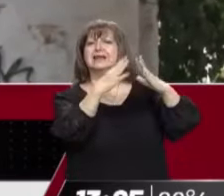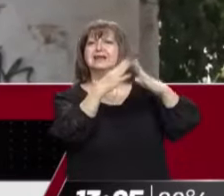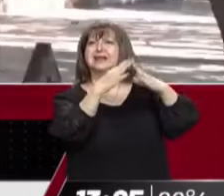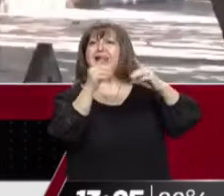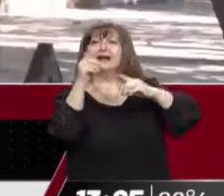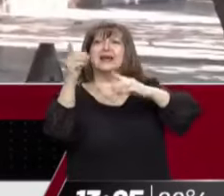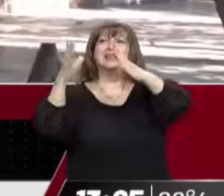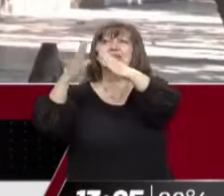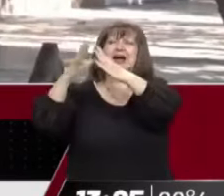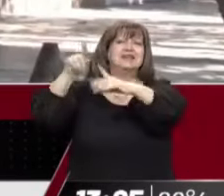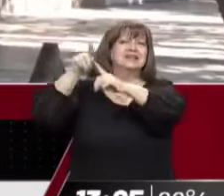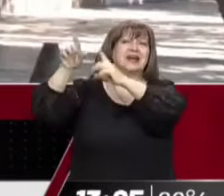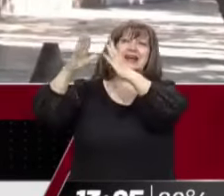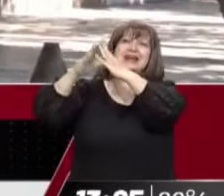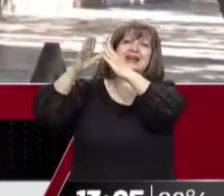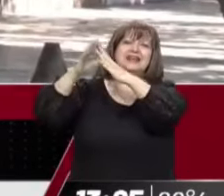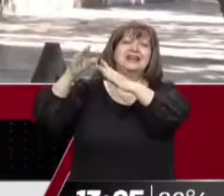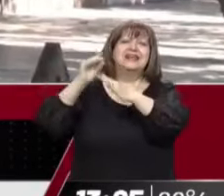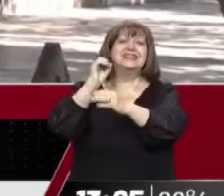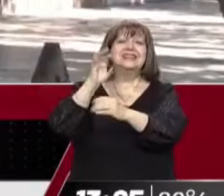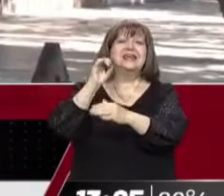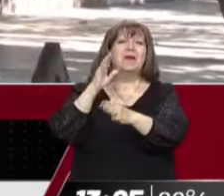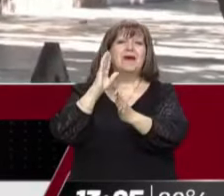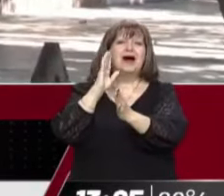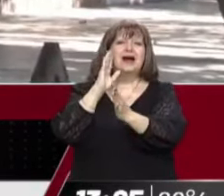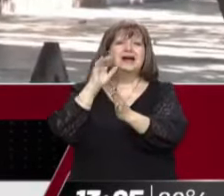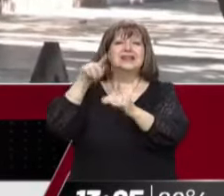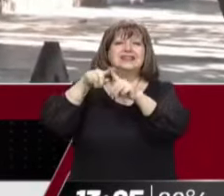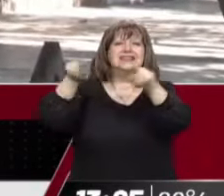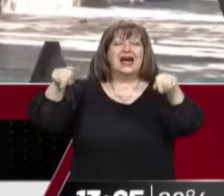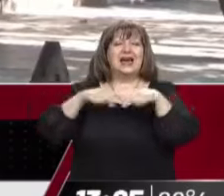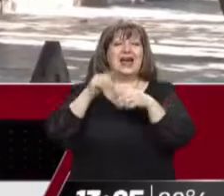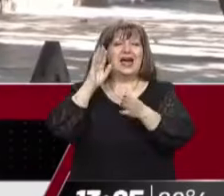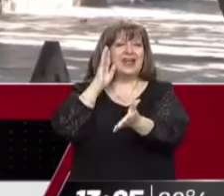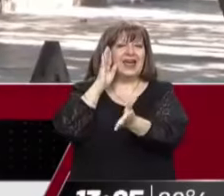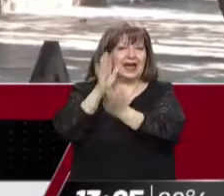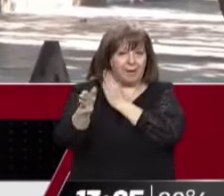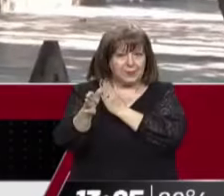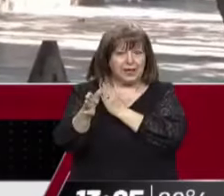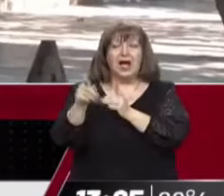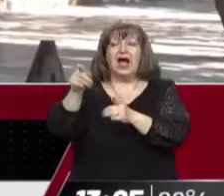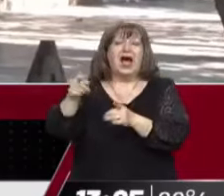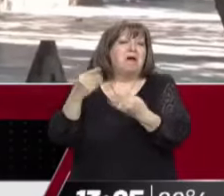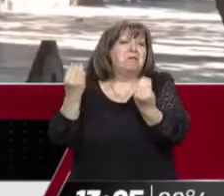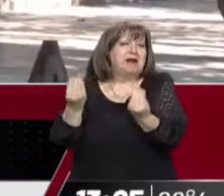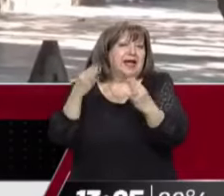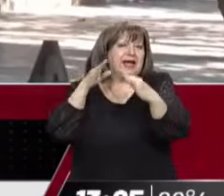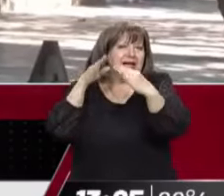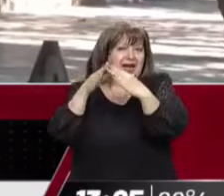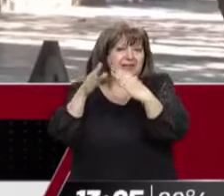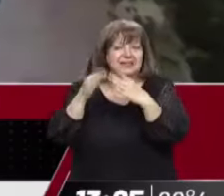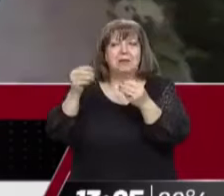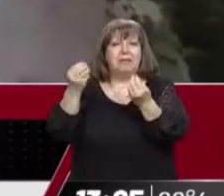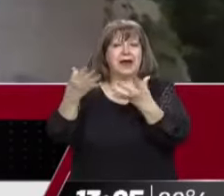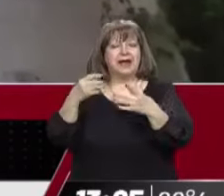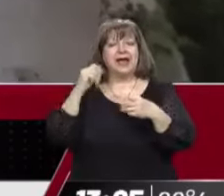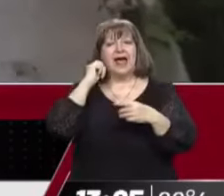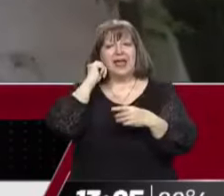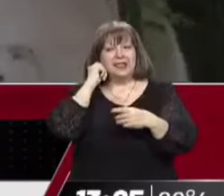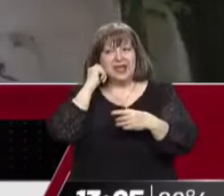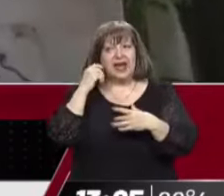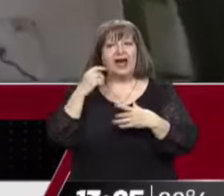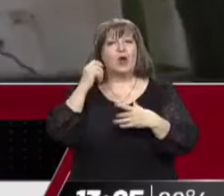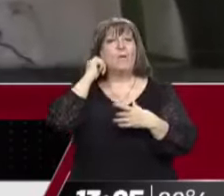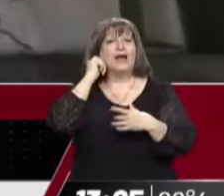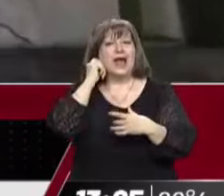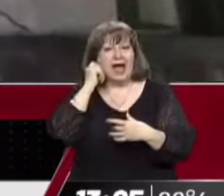En Mendoza hay pocas salas de escape, pero normalmente estas son visitadas por niños, donde se festejan, por ejemplo, cumpleaños, o también por adultos, como es el caso de